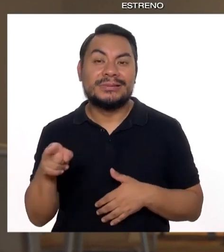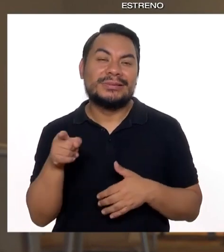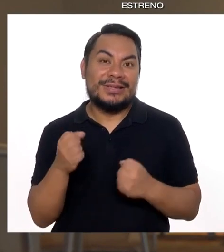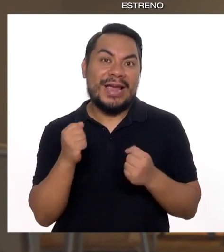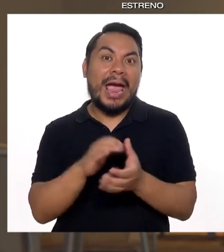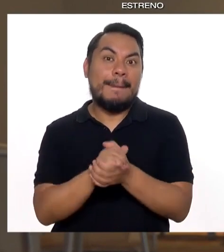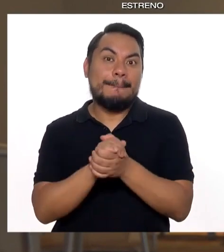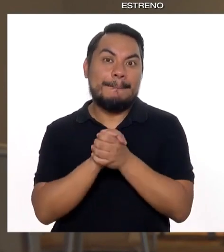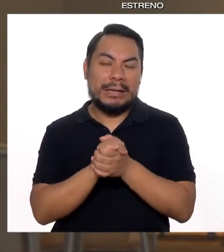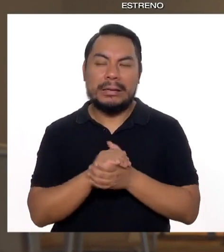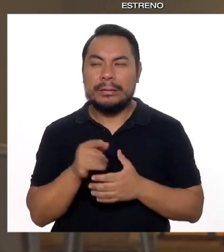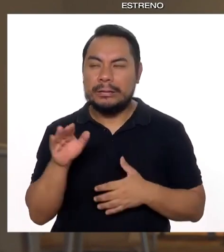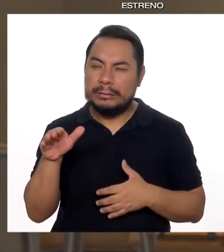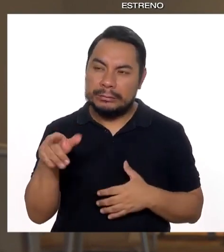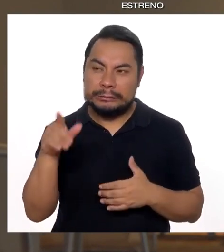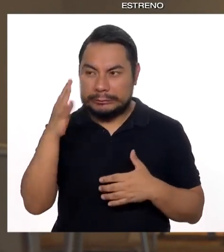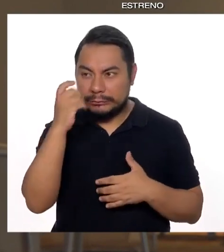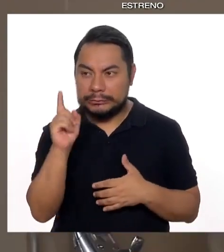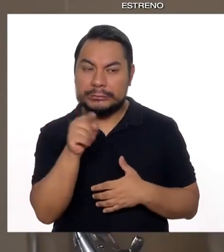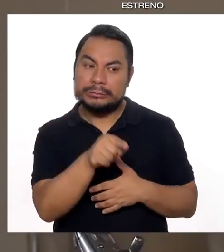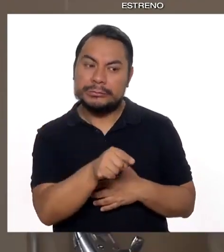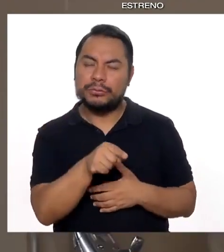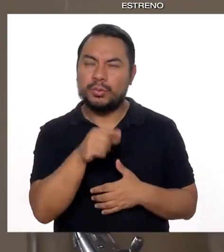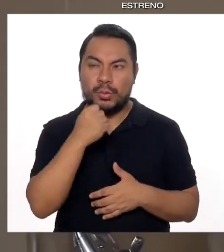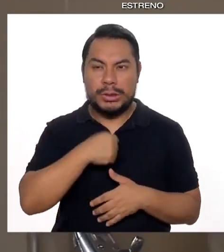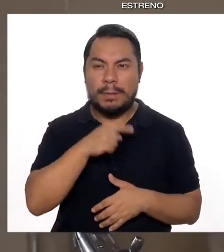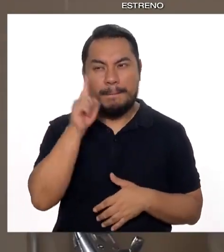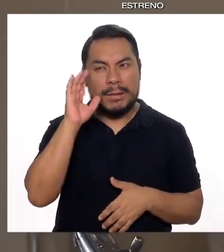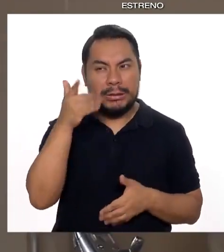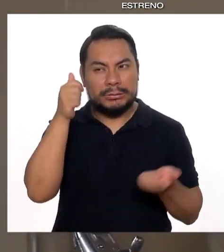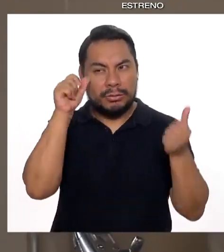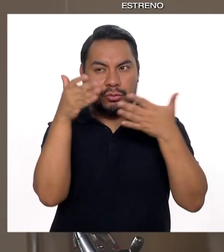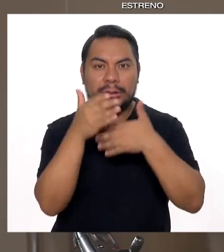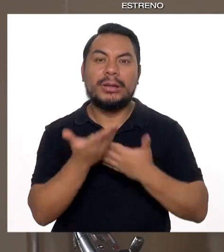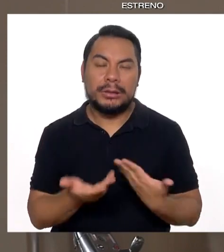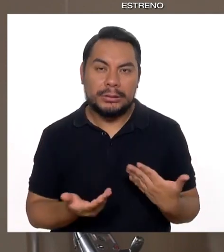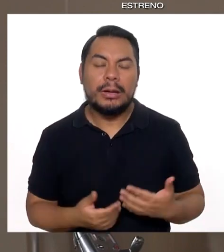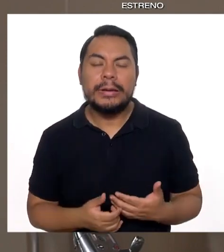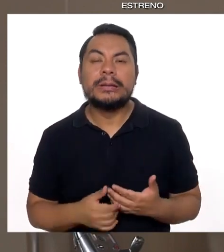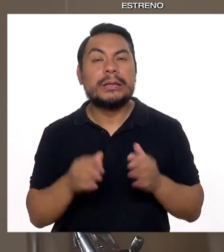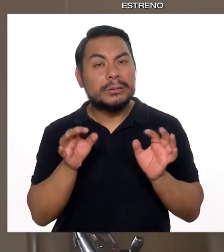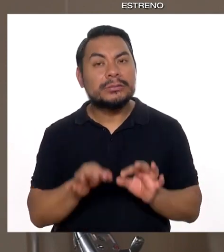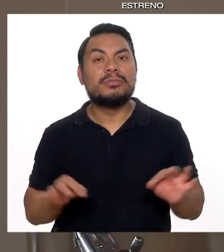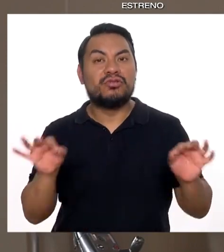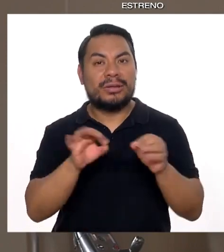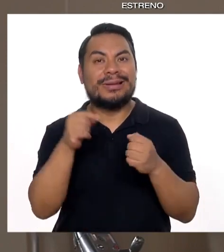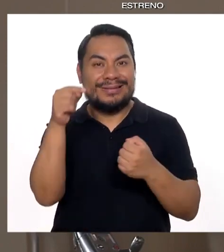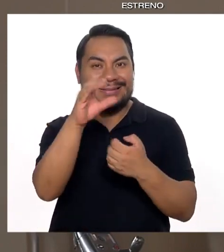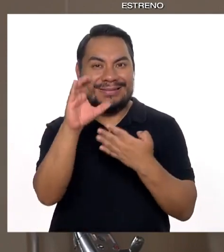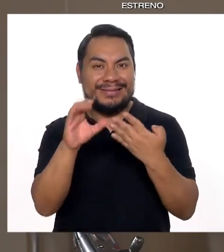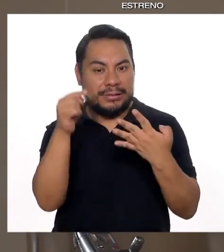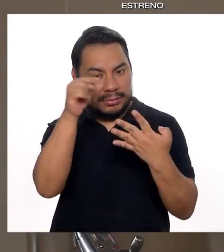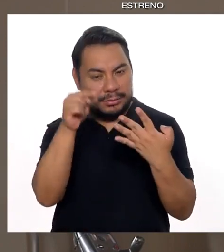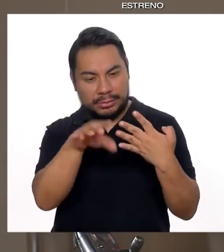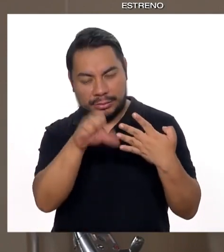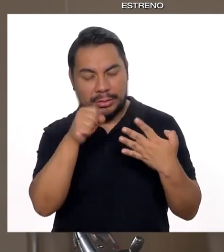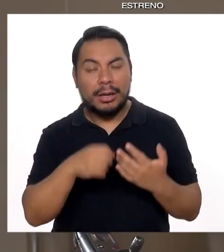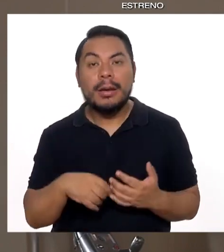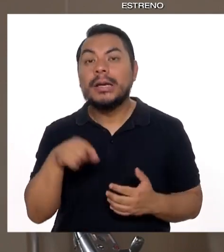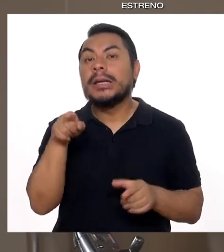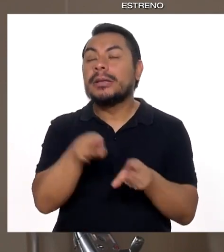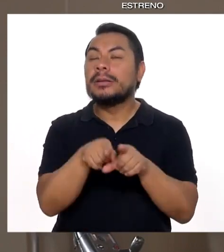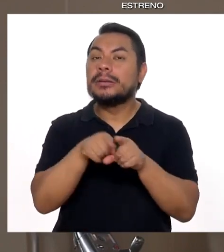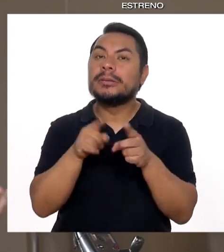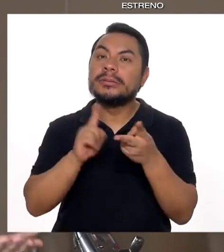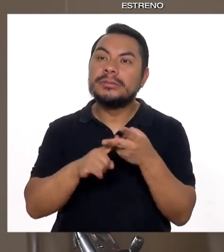amigos, ¿no? Exactamente. Son los que se dan primero cuenta. Así es. Entonces, esas son como 2 características, como decir, más relevantes, ¿ya? Pero luego está, por ejemplo, el